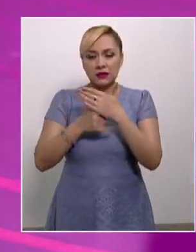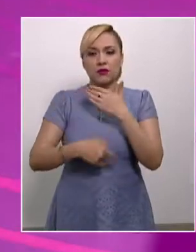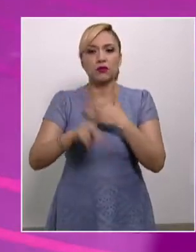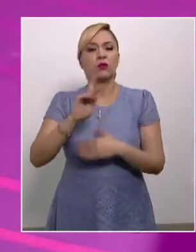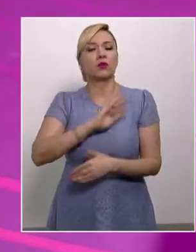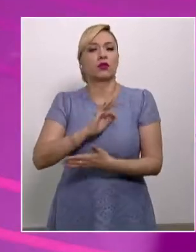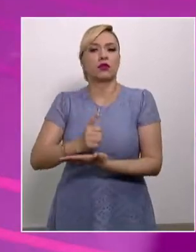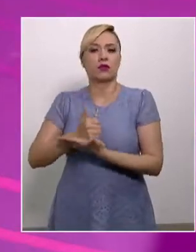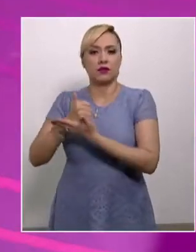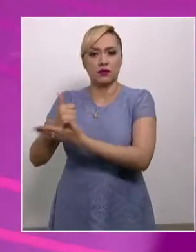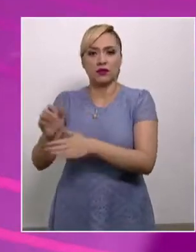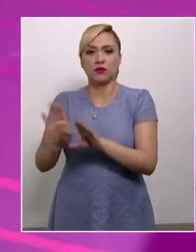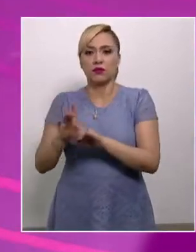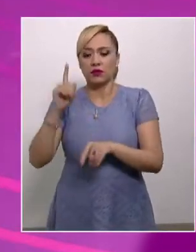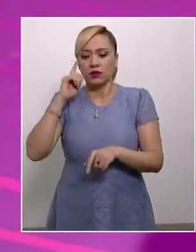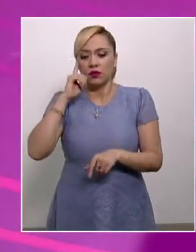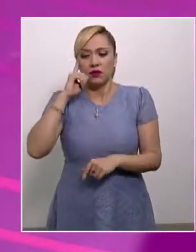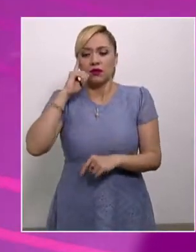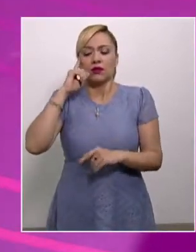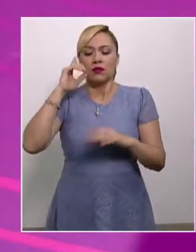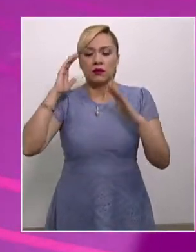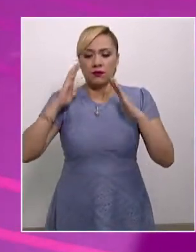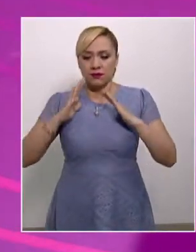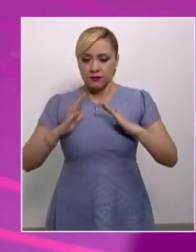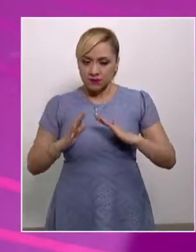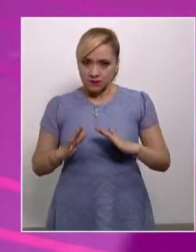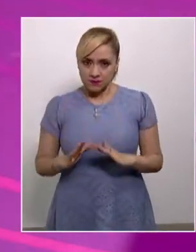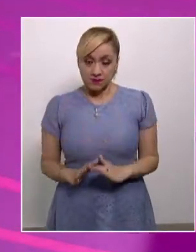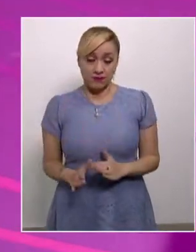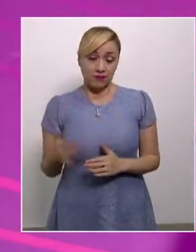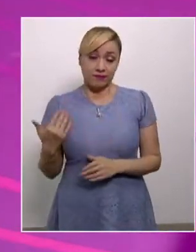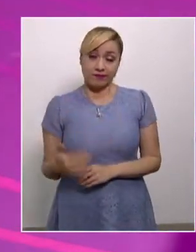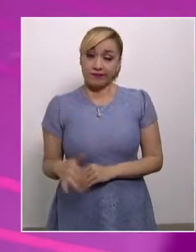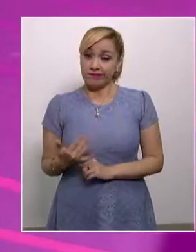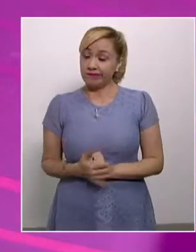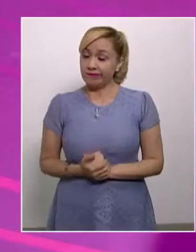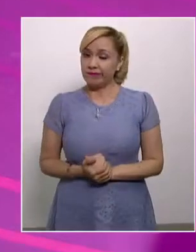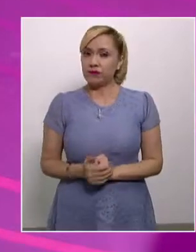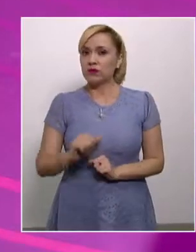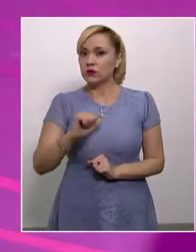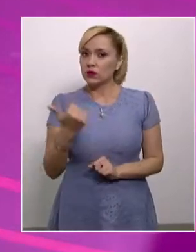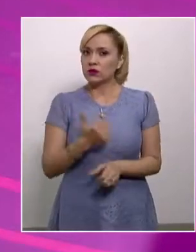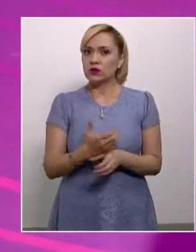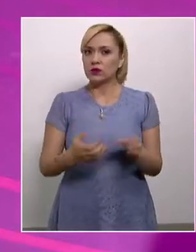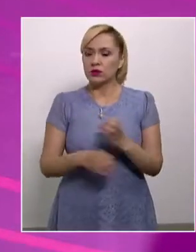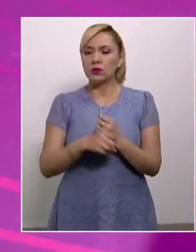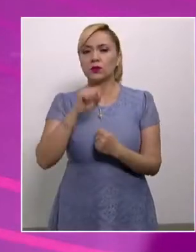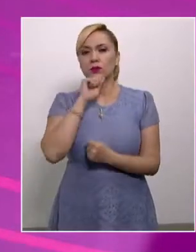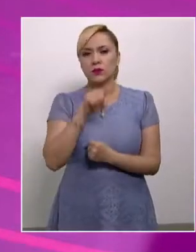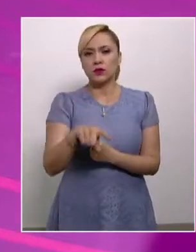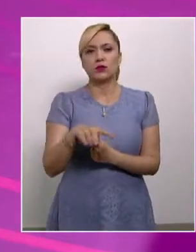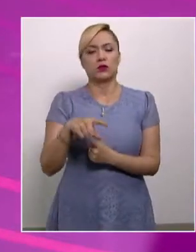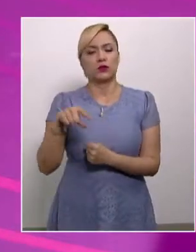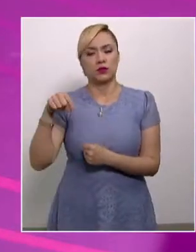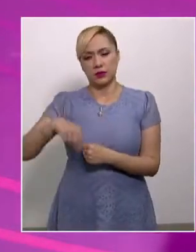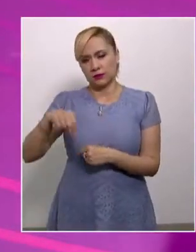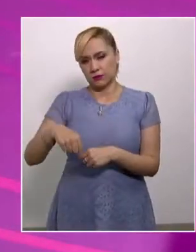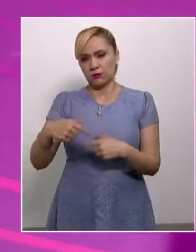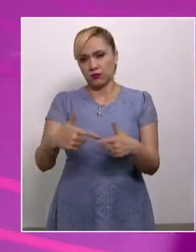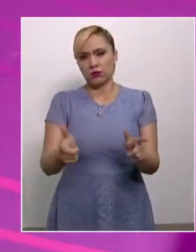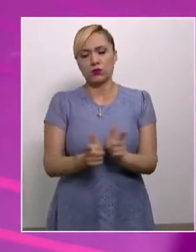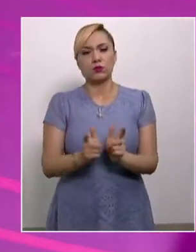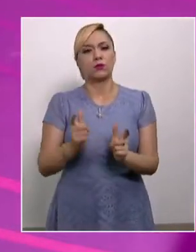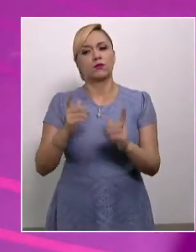puedes ayudar a fortalecer los mecanismos que vienen trabajando. Una estrategia que nosotros hemos hecho mucho, por ejemplo, como Médicos Sin Fronteras,